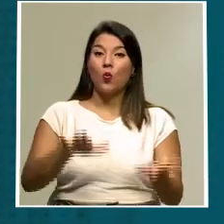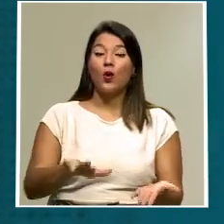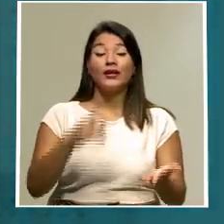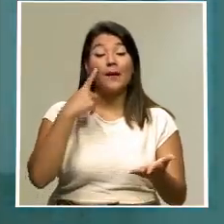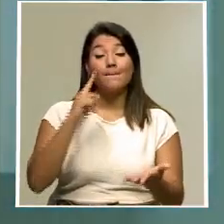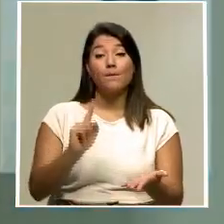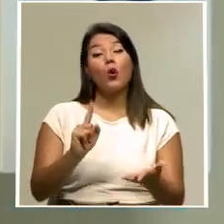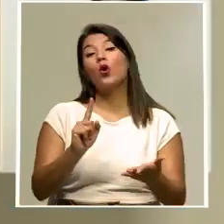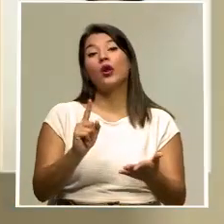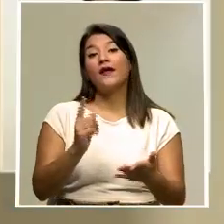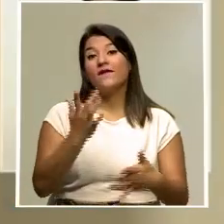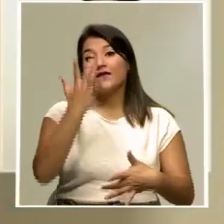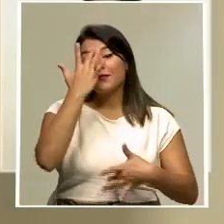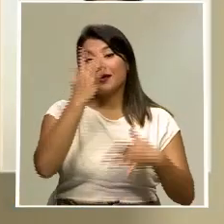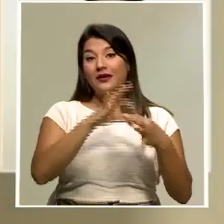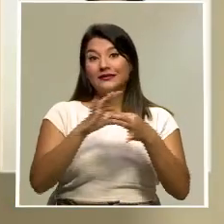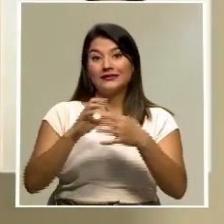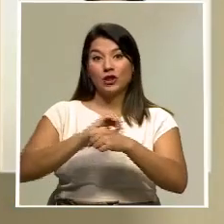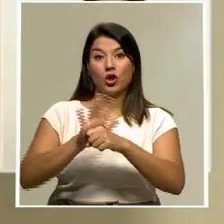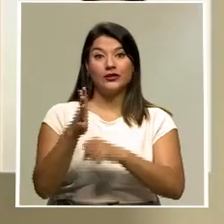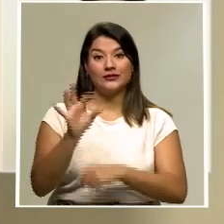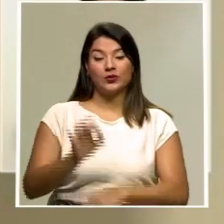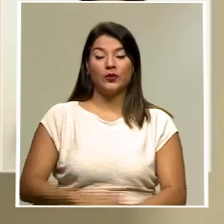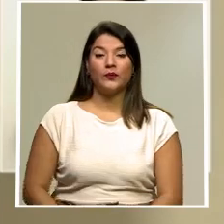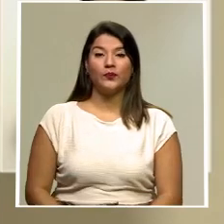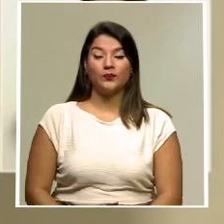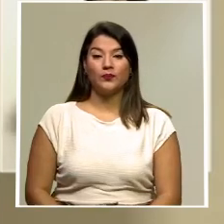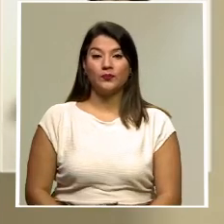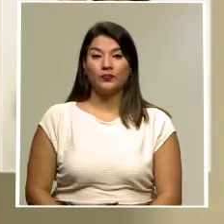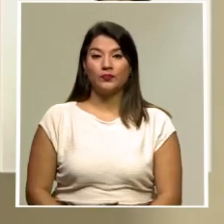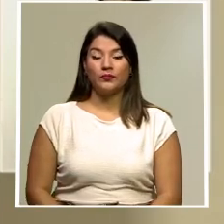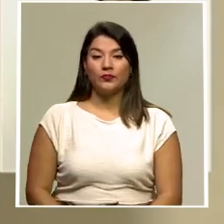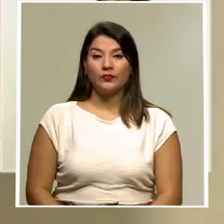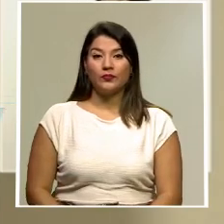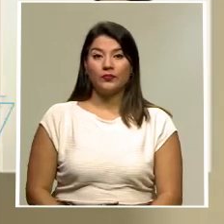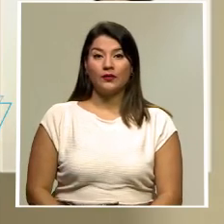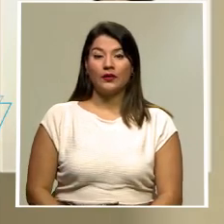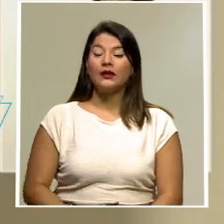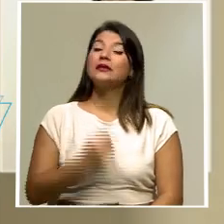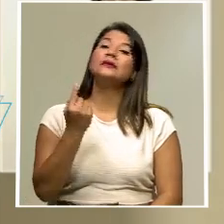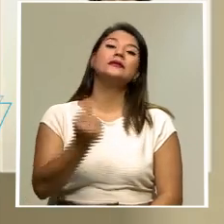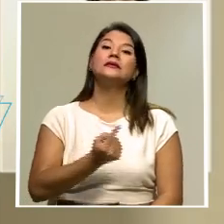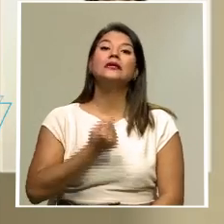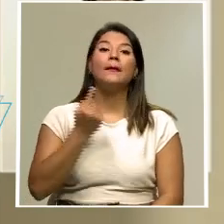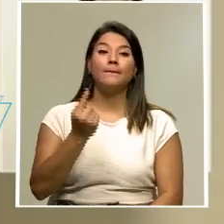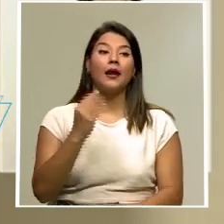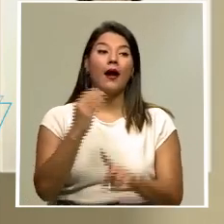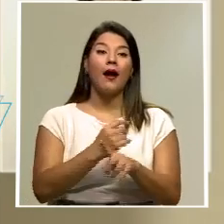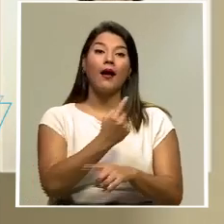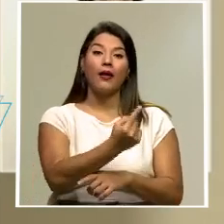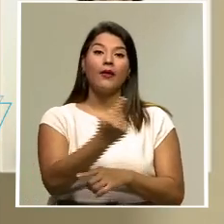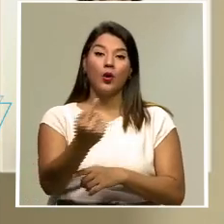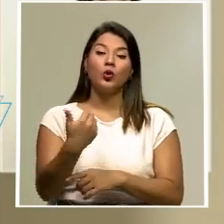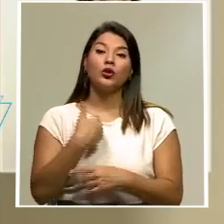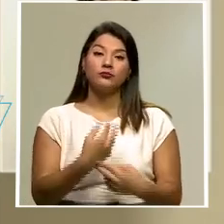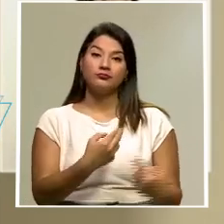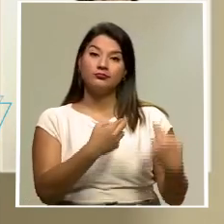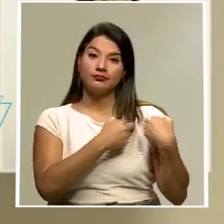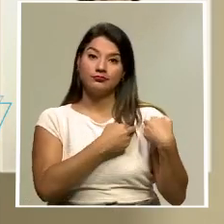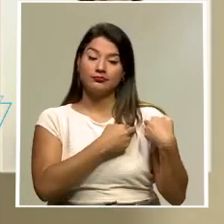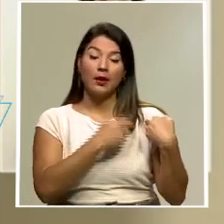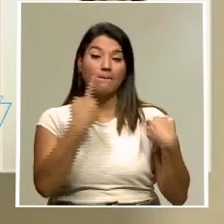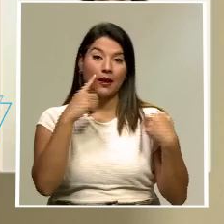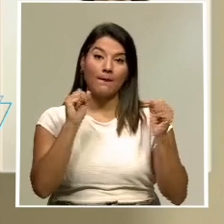la COVID-19. Siempre sigue siendo la responsabilidad individual la clave para poder salir de